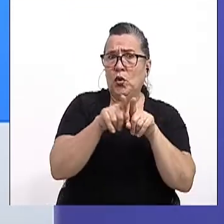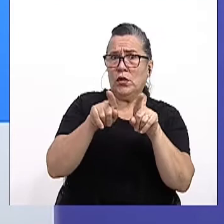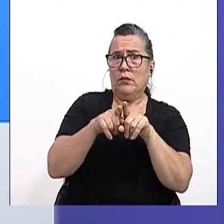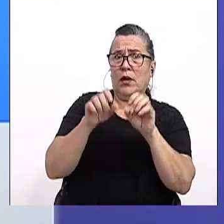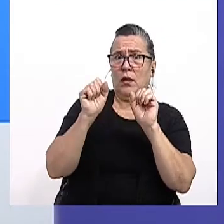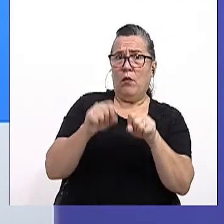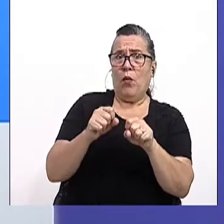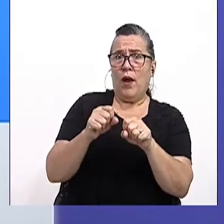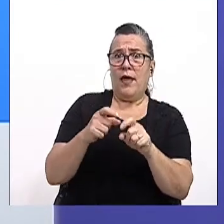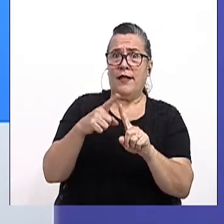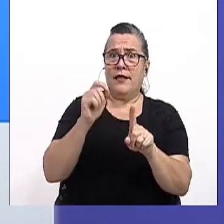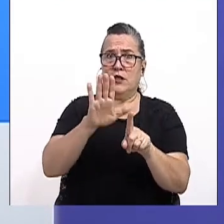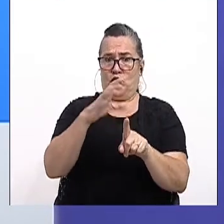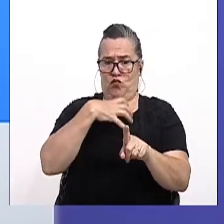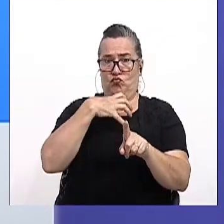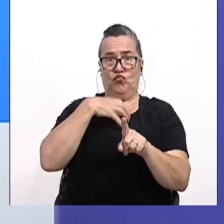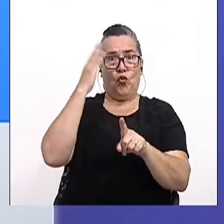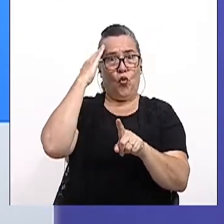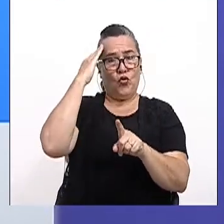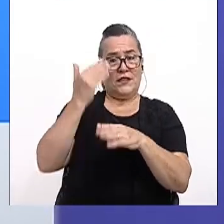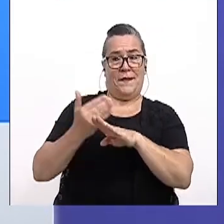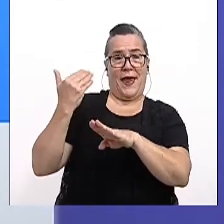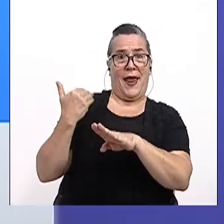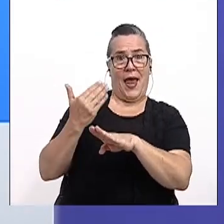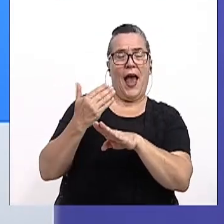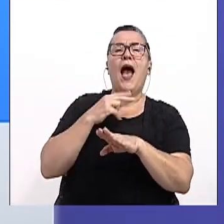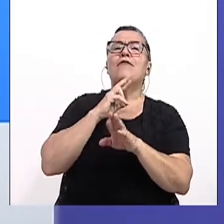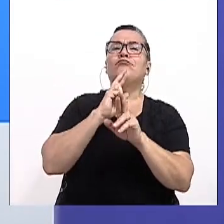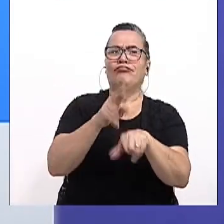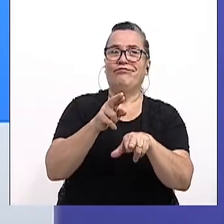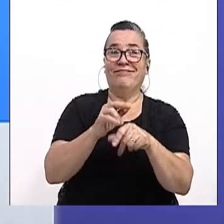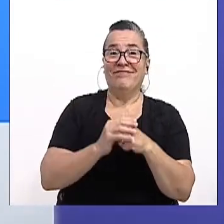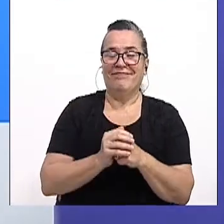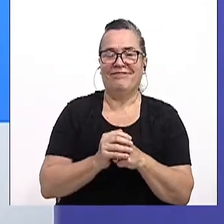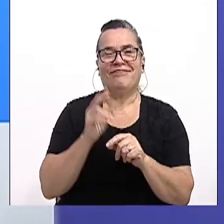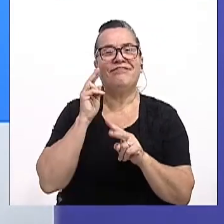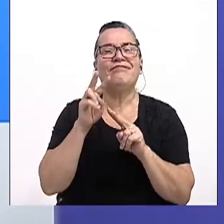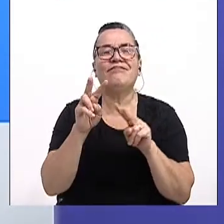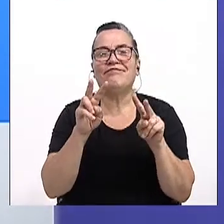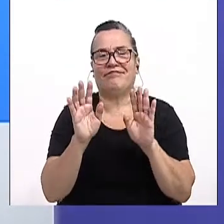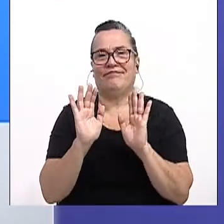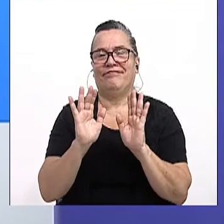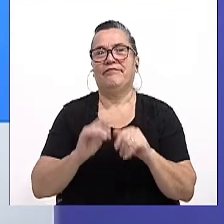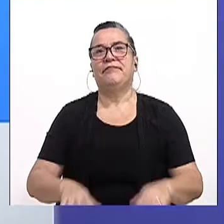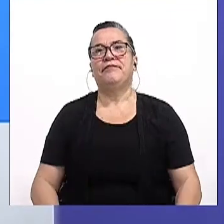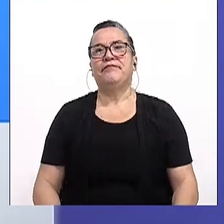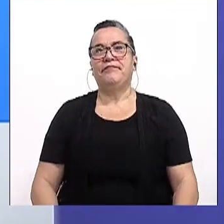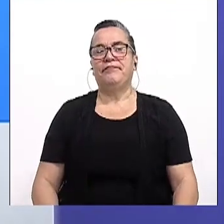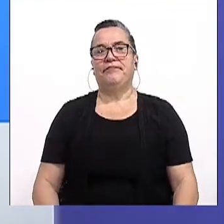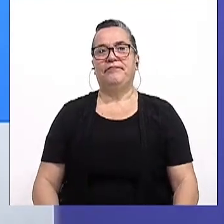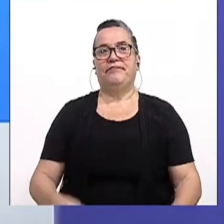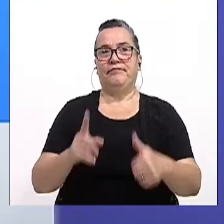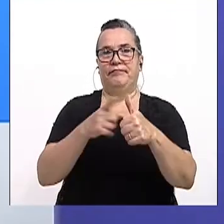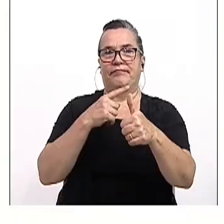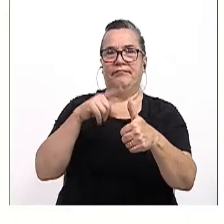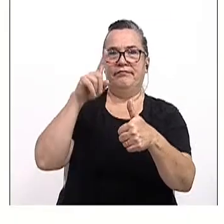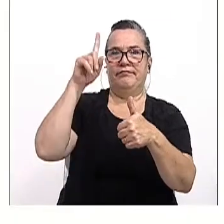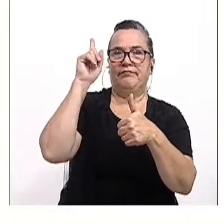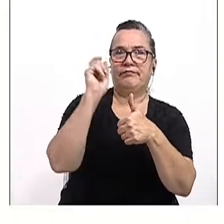puedan a partir de su conocimiento previo dar una respuesta. Veamos entonces. Tenemos la primera